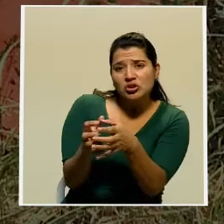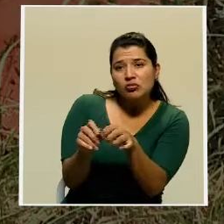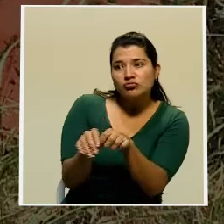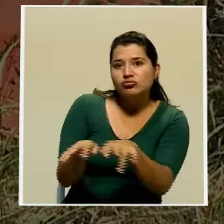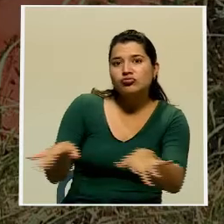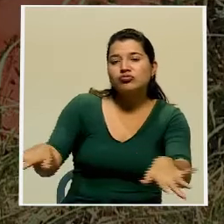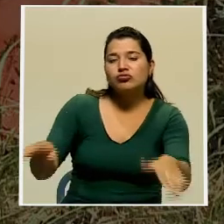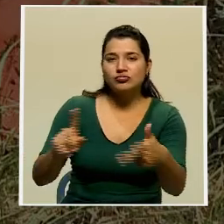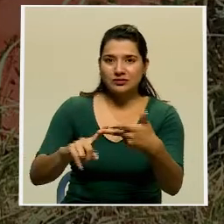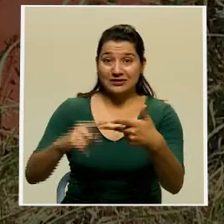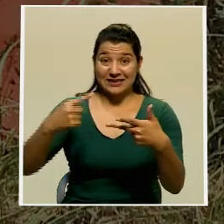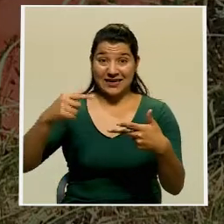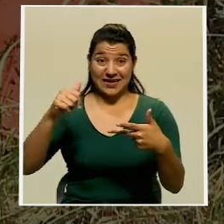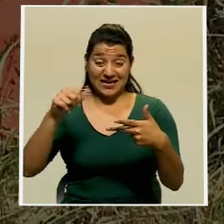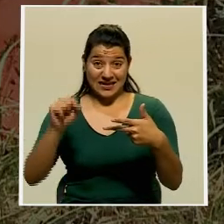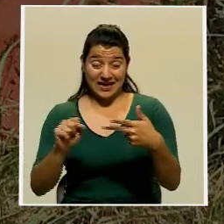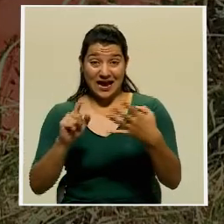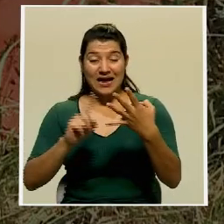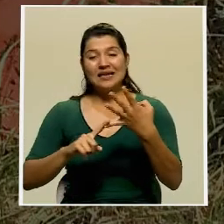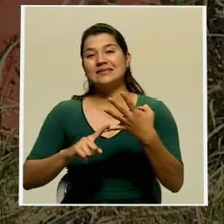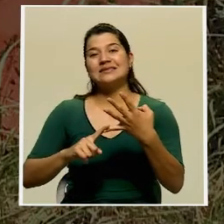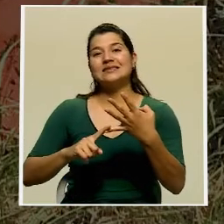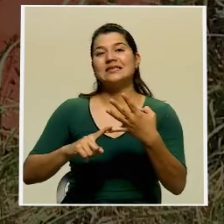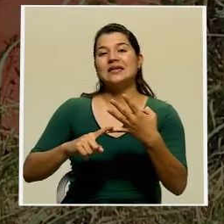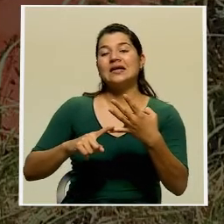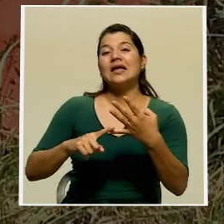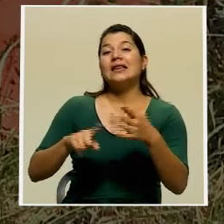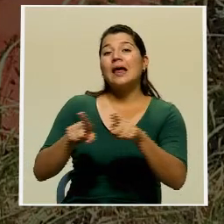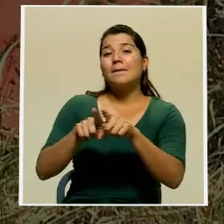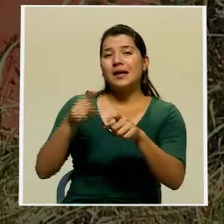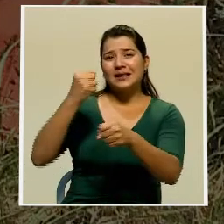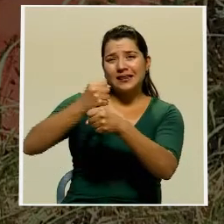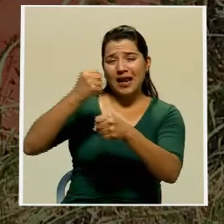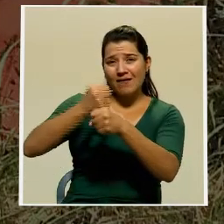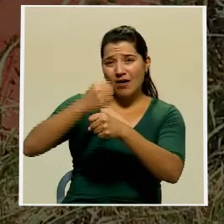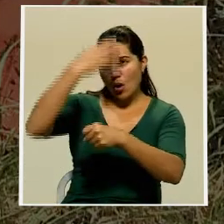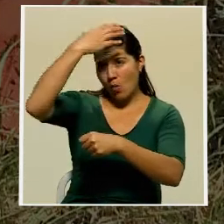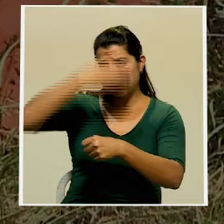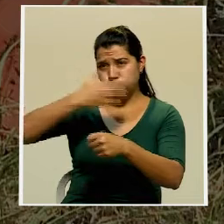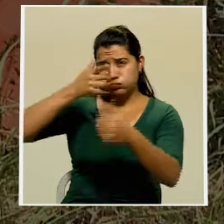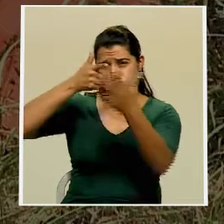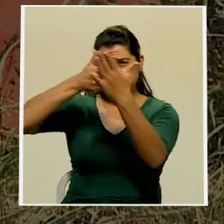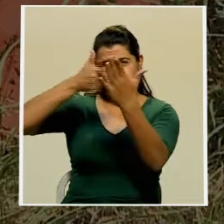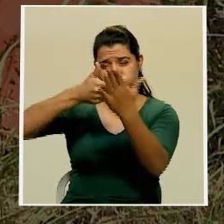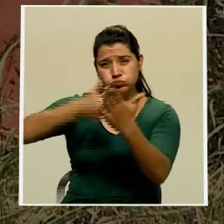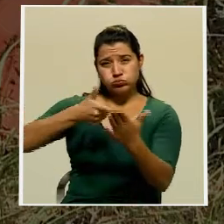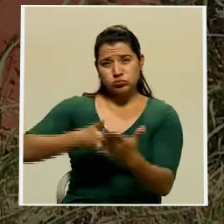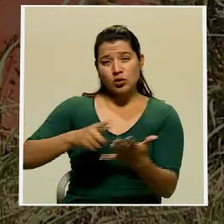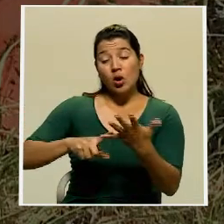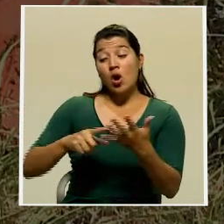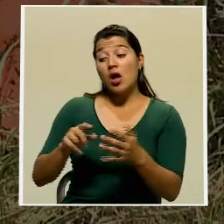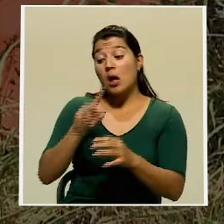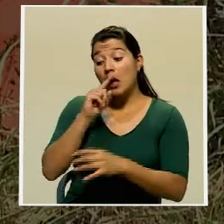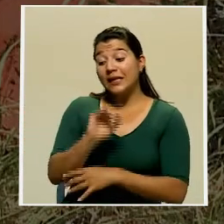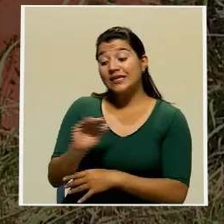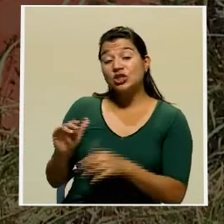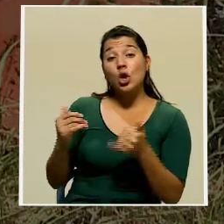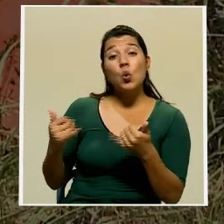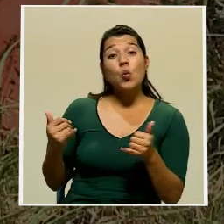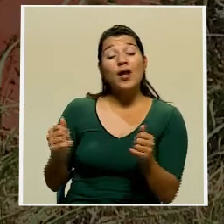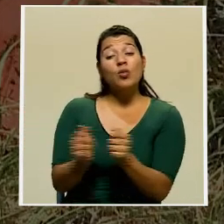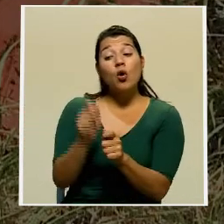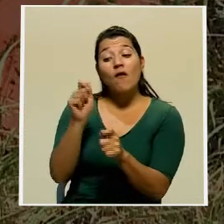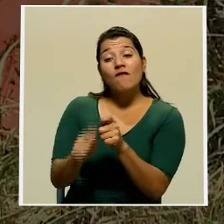vapores inflamables, trabajos de corte y soldadura, uso de fogones, niños jugando con fósforos, uso de velas